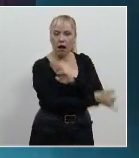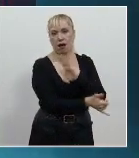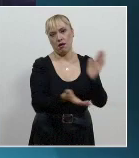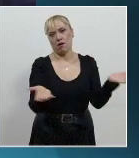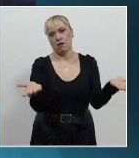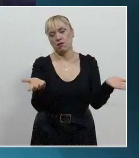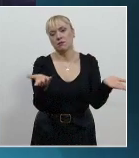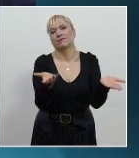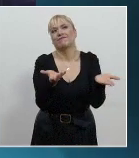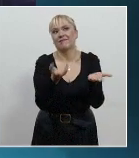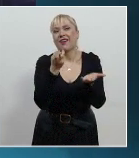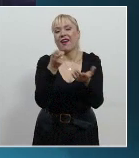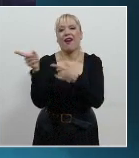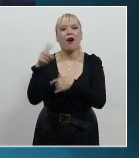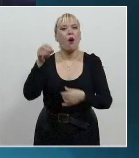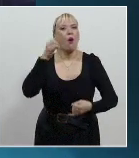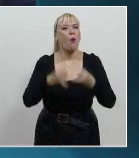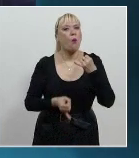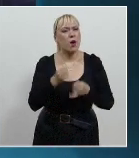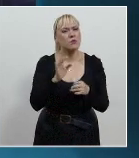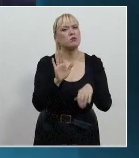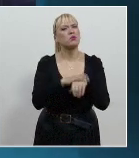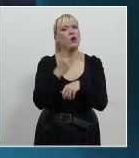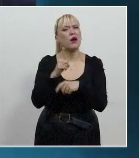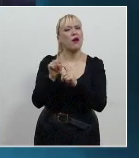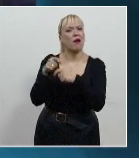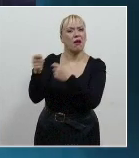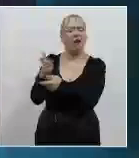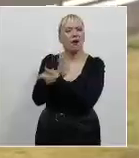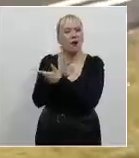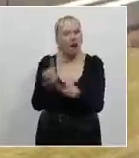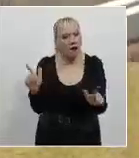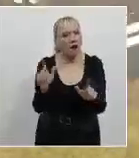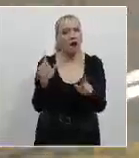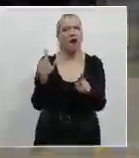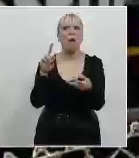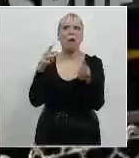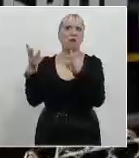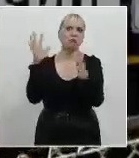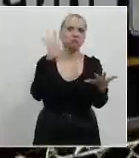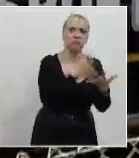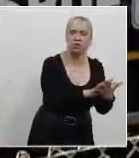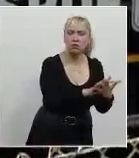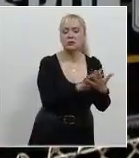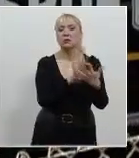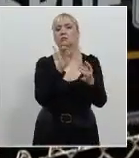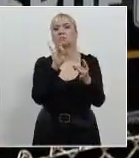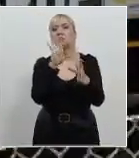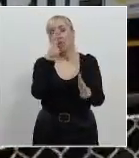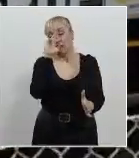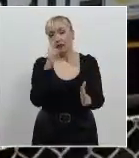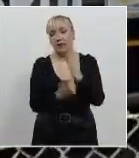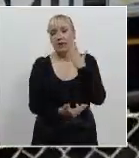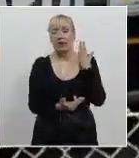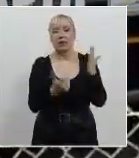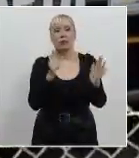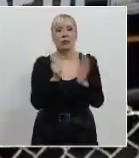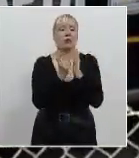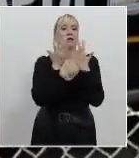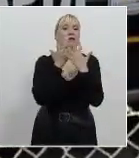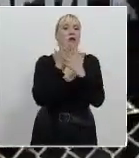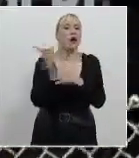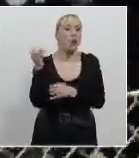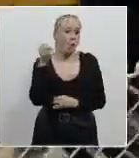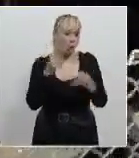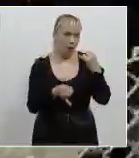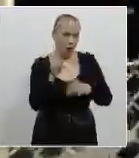de las determinaciones de los juzgadores de otorgar la libertad o no ante la presunta comisión de un delito, el juez